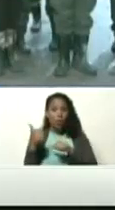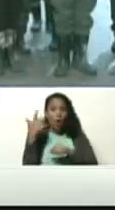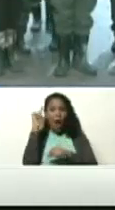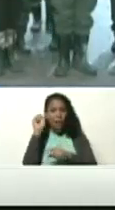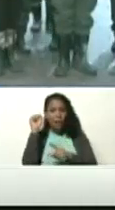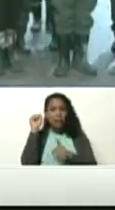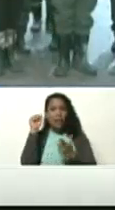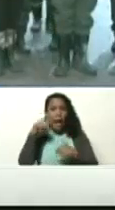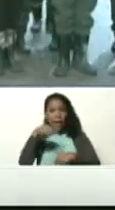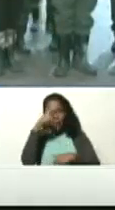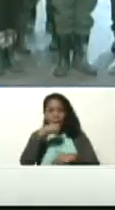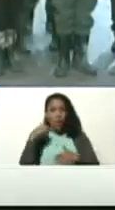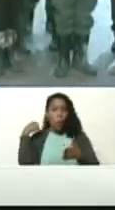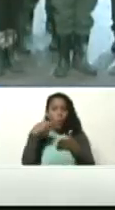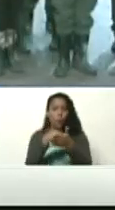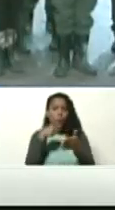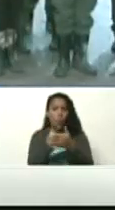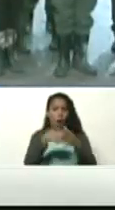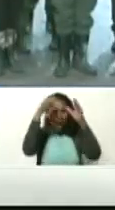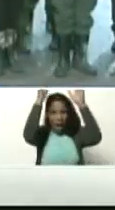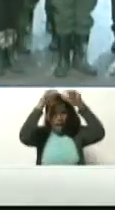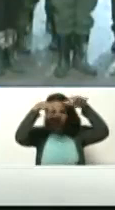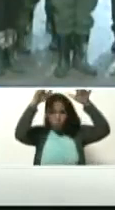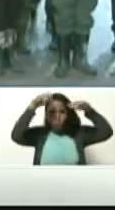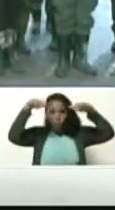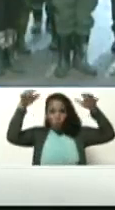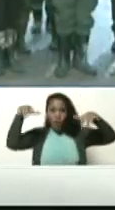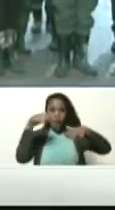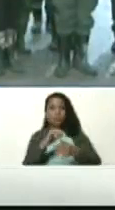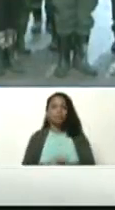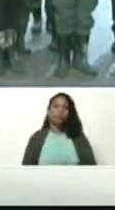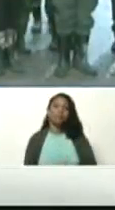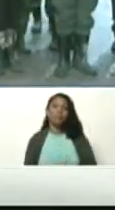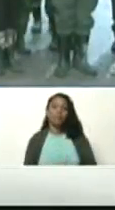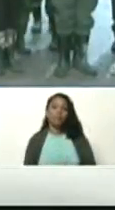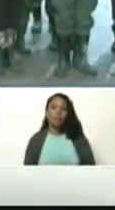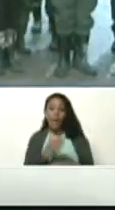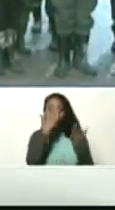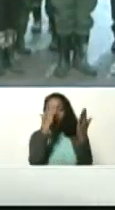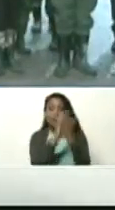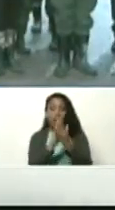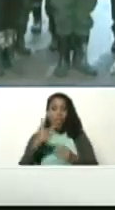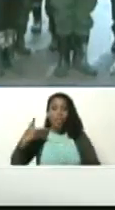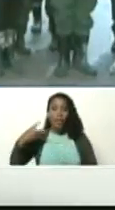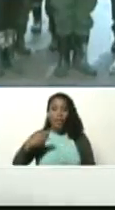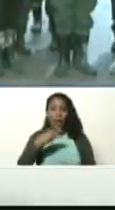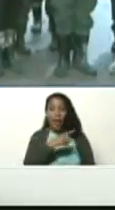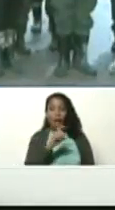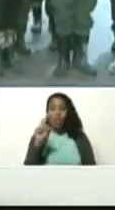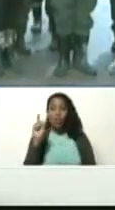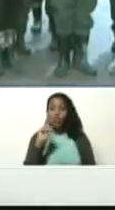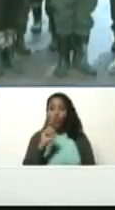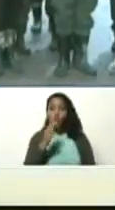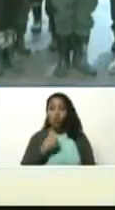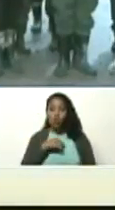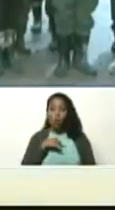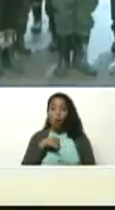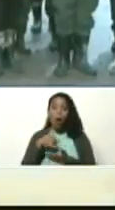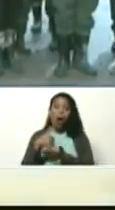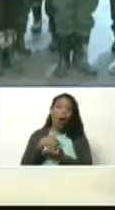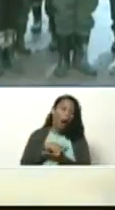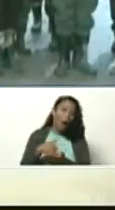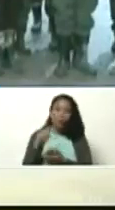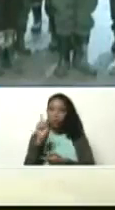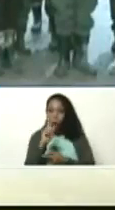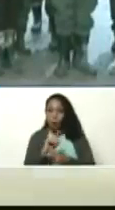pues, este año por la lluvia. El frente de Tejería, donde no aflojamos, vamos para